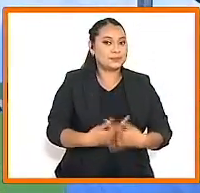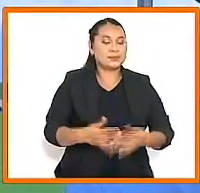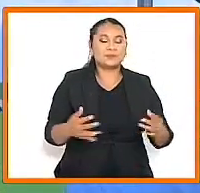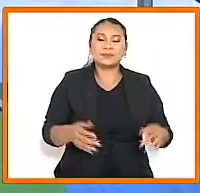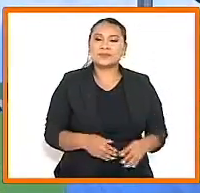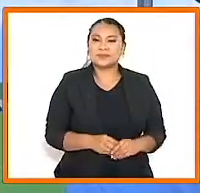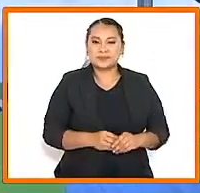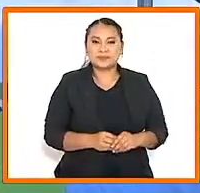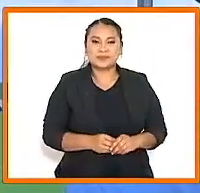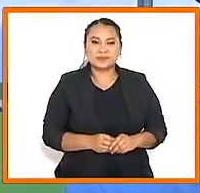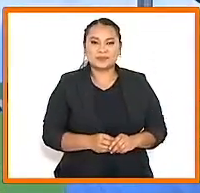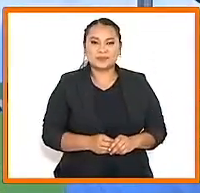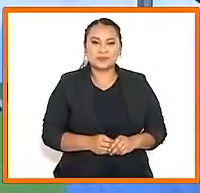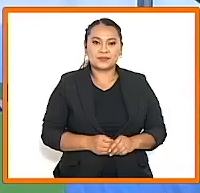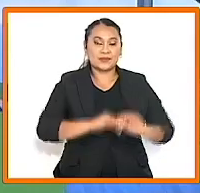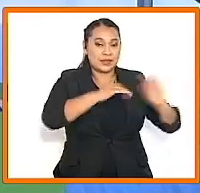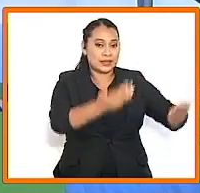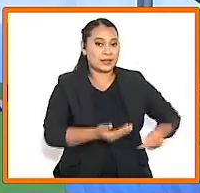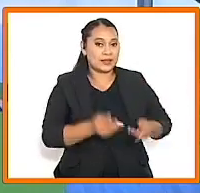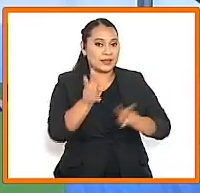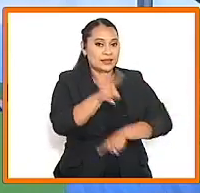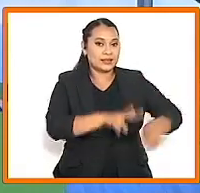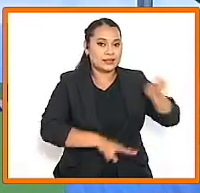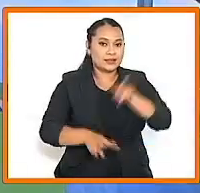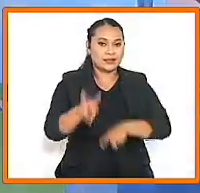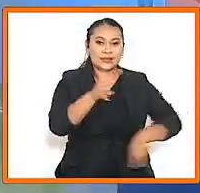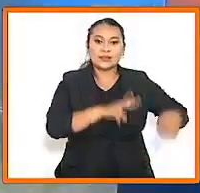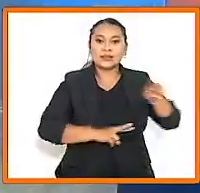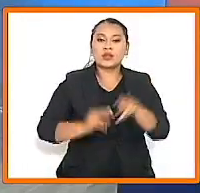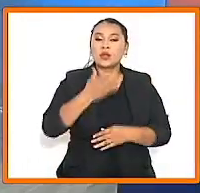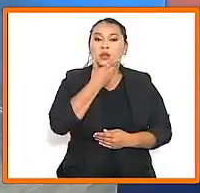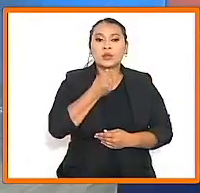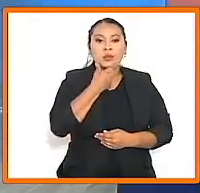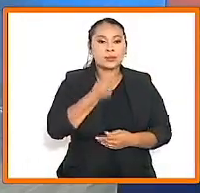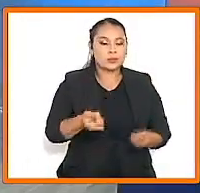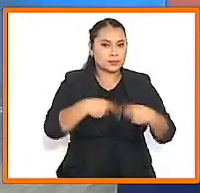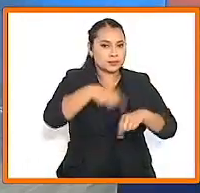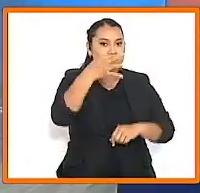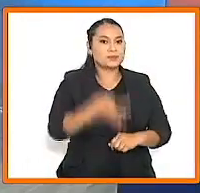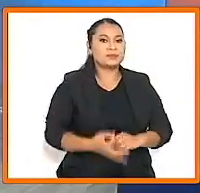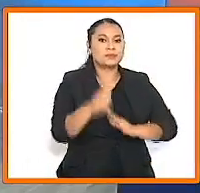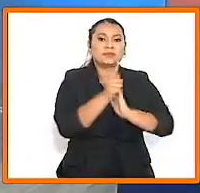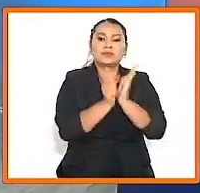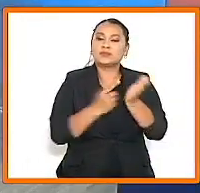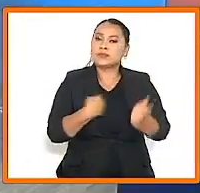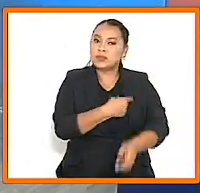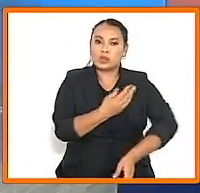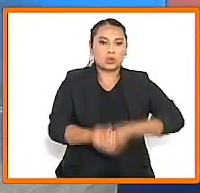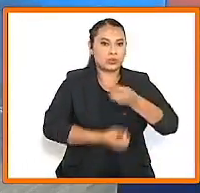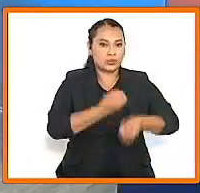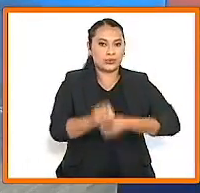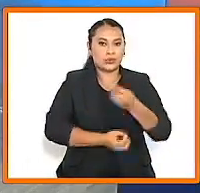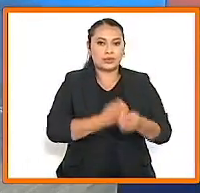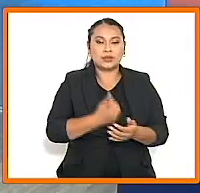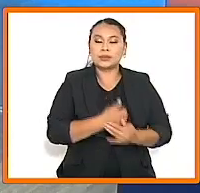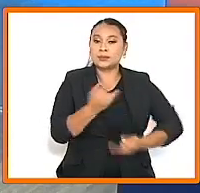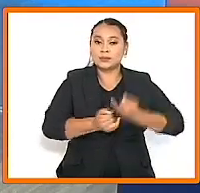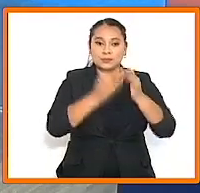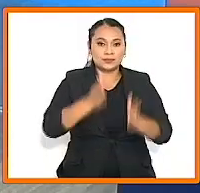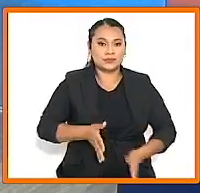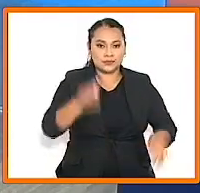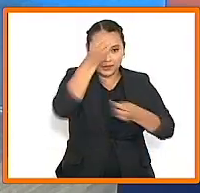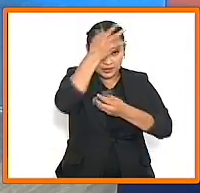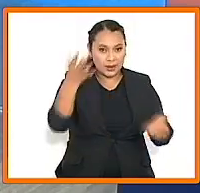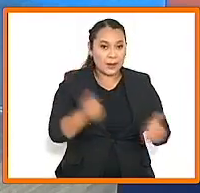juego. Le damos la cordial bienvenida a nuestro auditor y notario que están para certificar cada uno de nuestros sorteos. Querido jugador, te comento que el